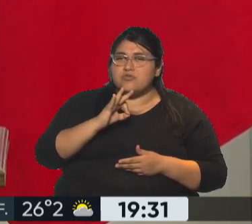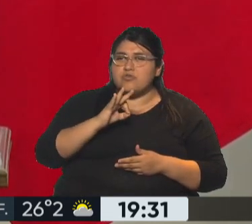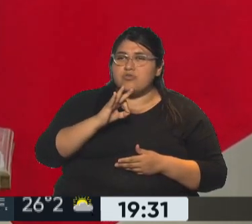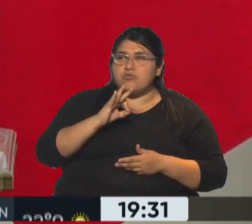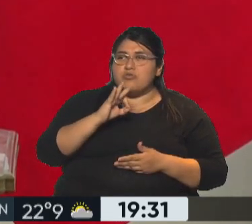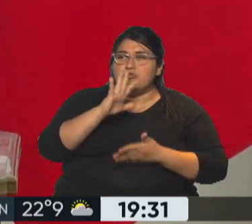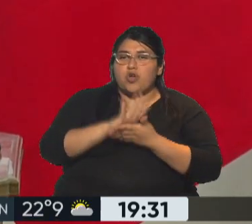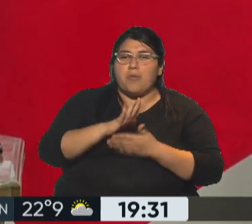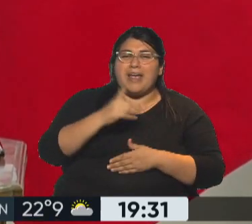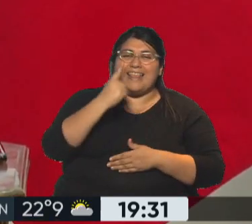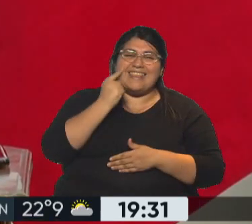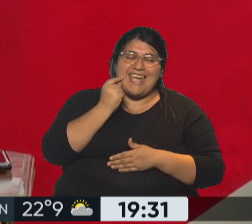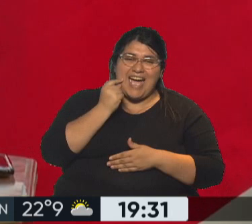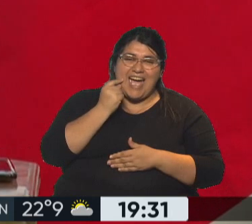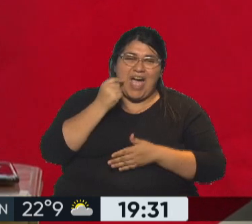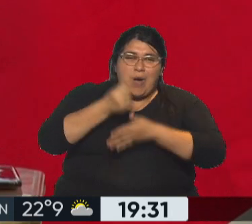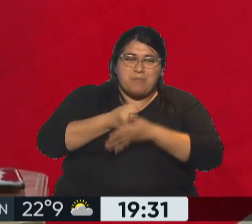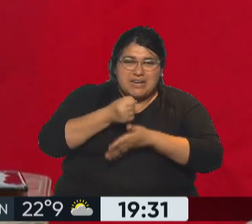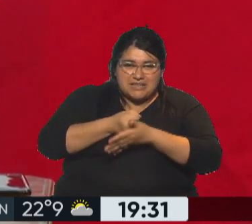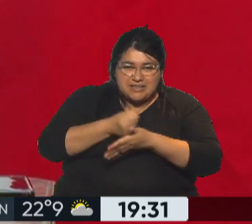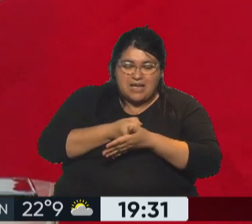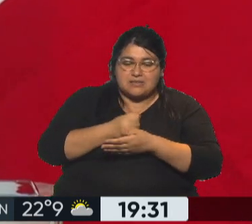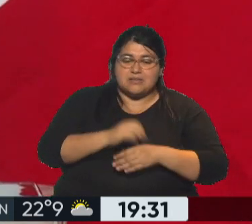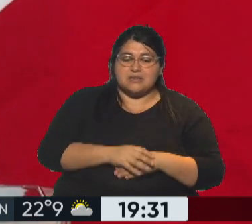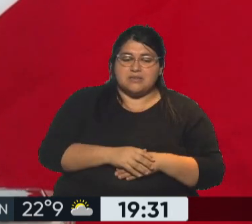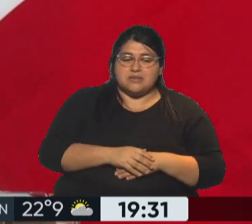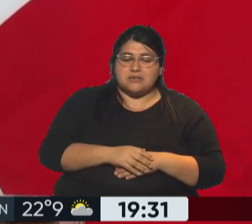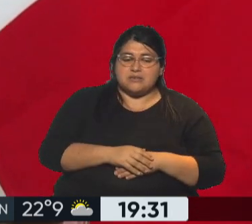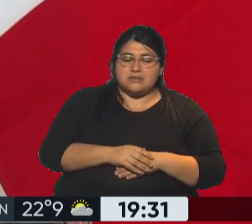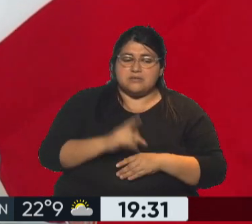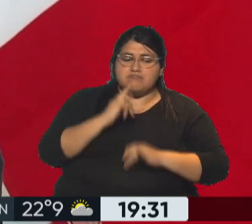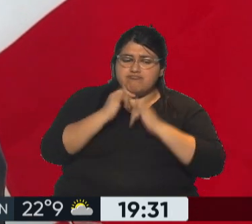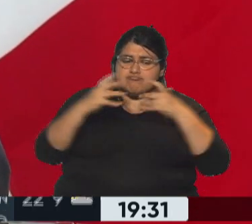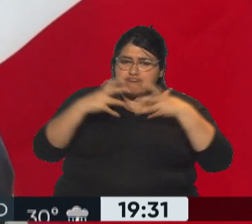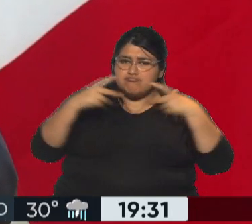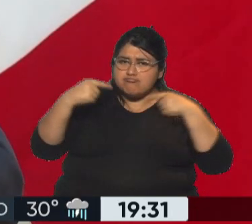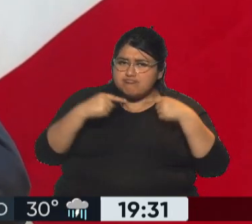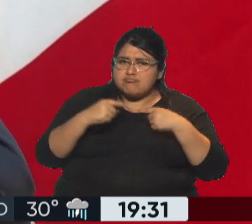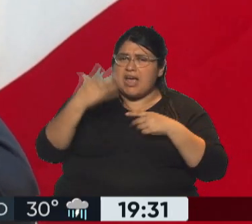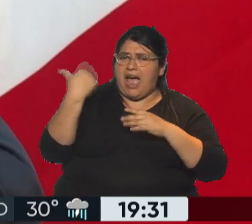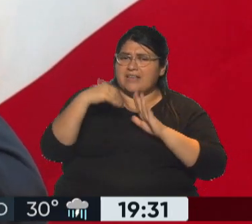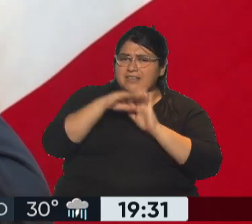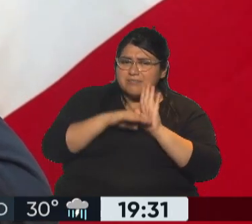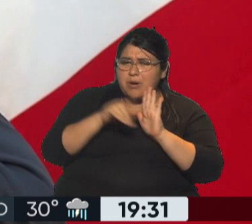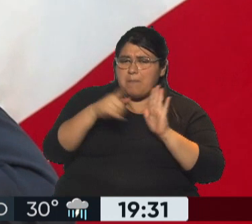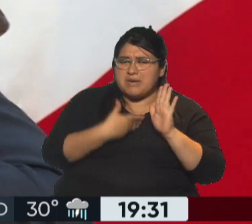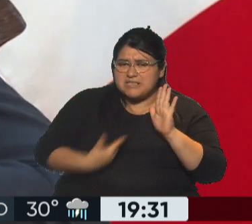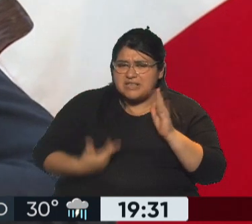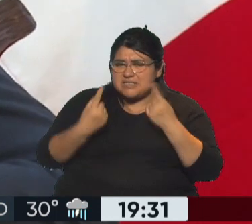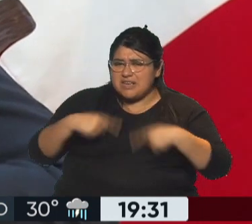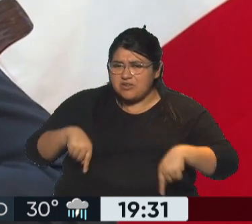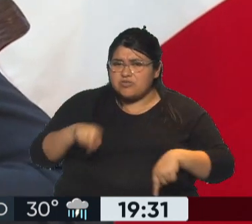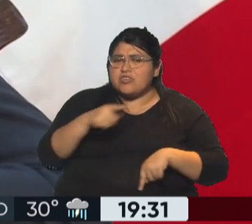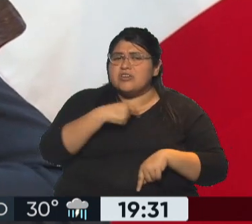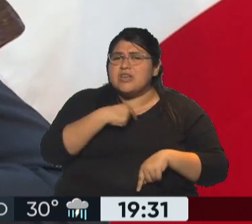Día del Militante en el que usted planteó dividir las candidaturas en una gran interna, todas las candidaturas, no solo la presidencial. Le quería consultar